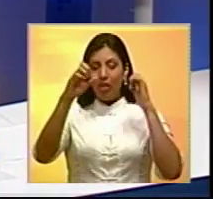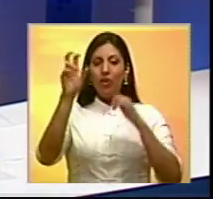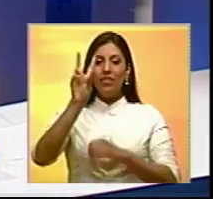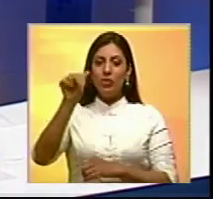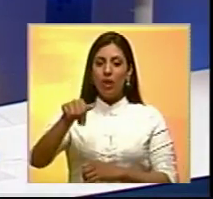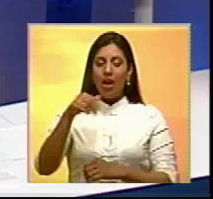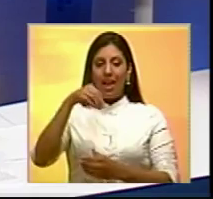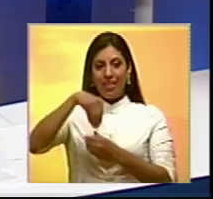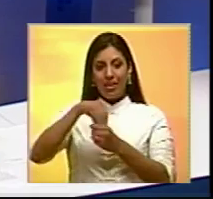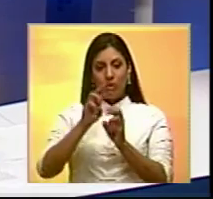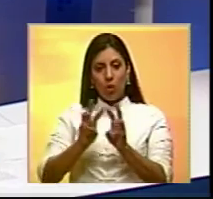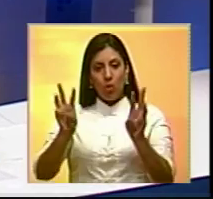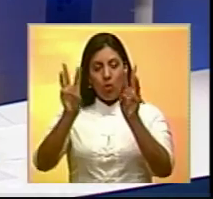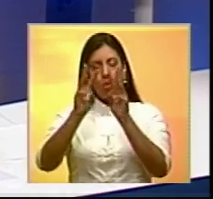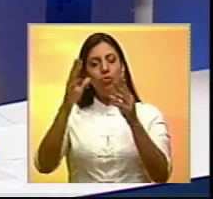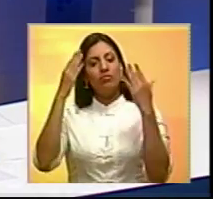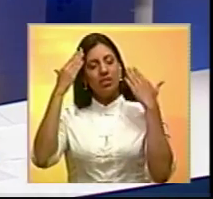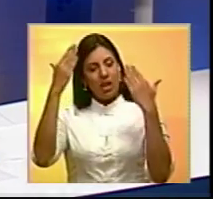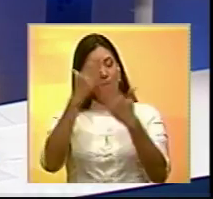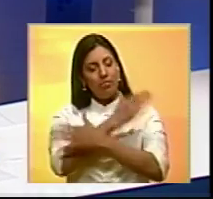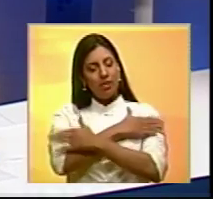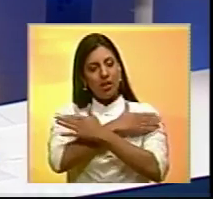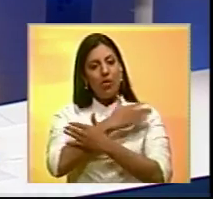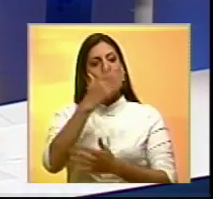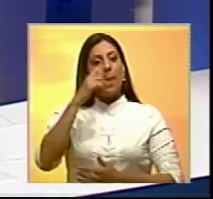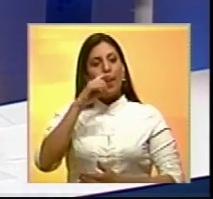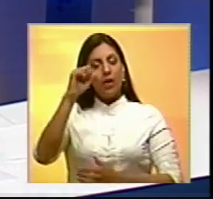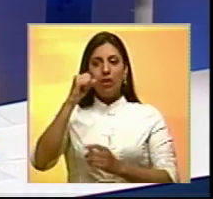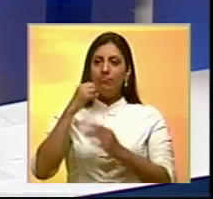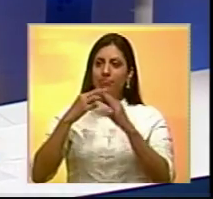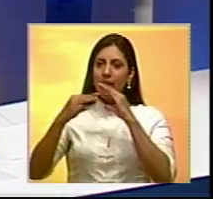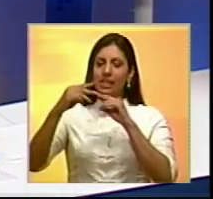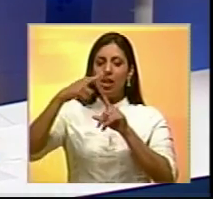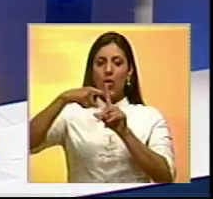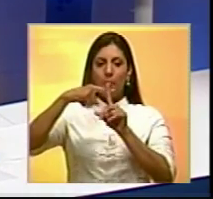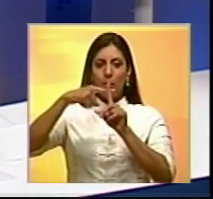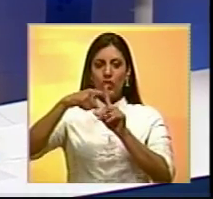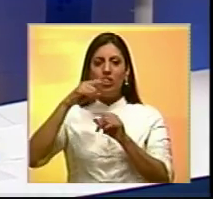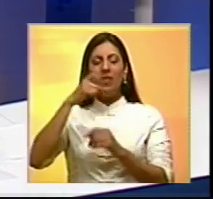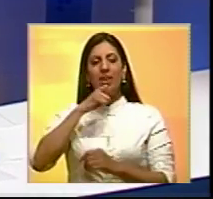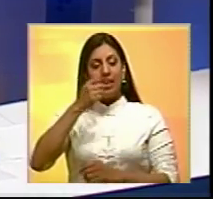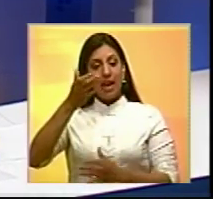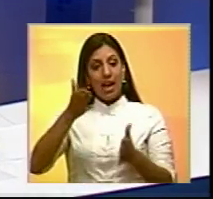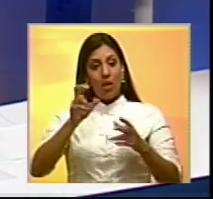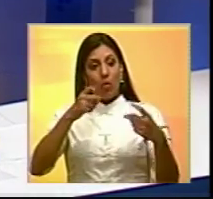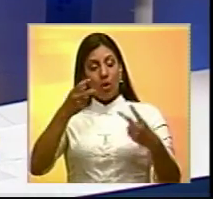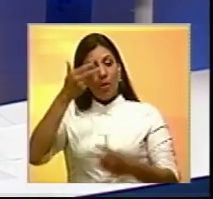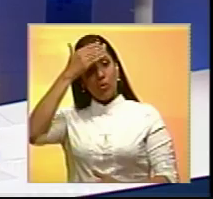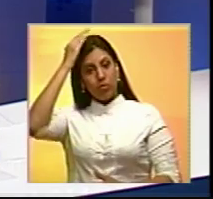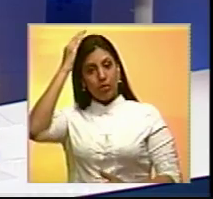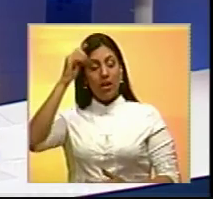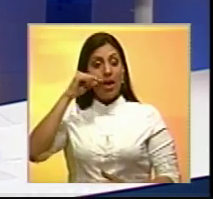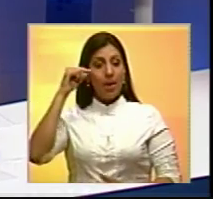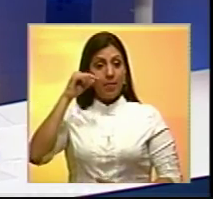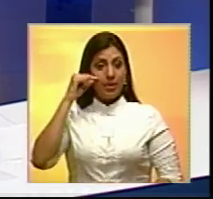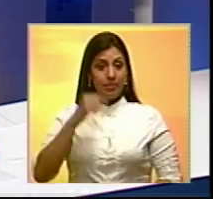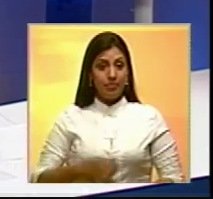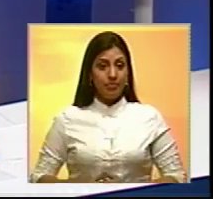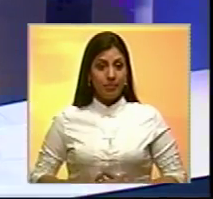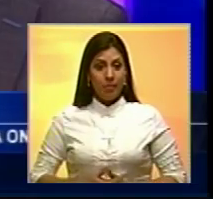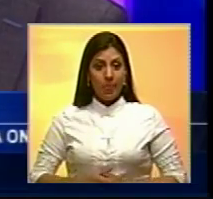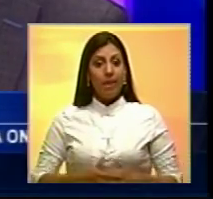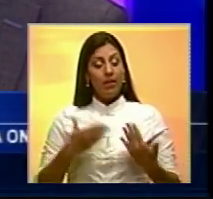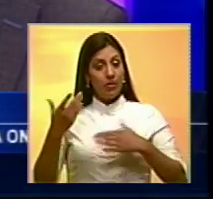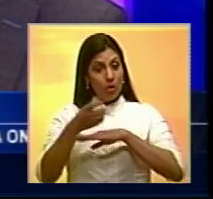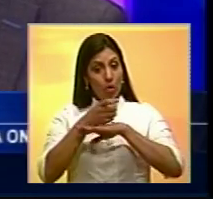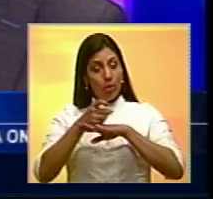saludó la iniciativa del presidente Nicolás Maduro de enviar un mensaje positivo y constructivo al recién electo mandatario de los Estados Unidos, Donald Trump.